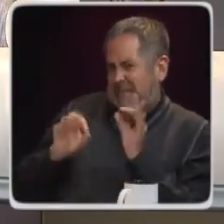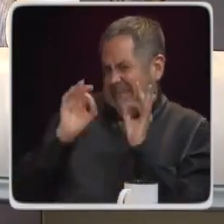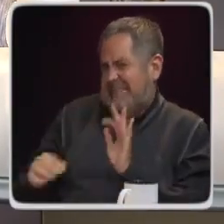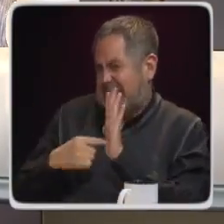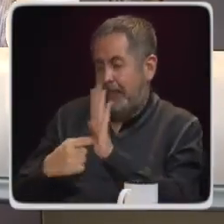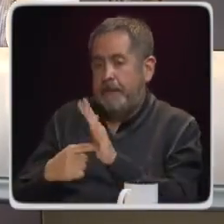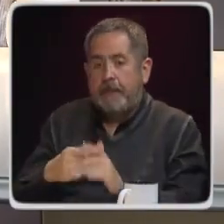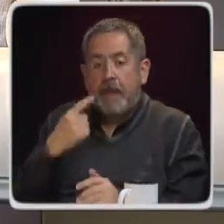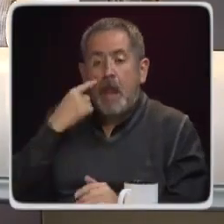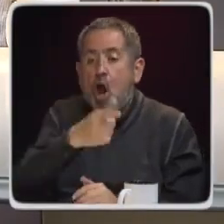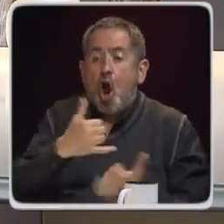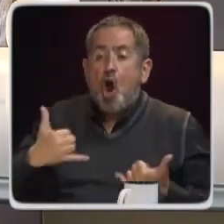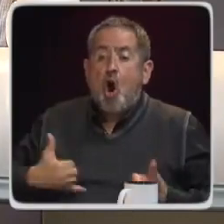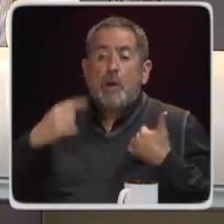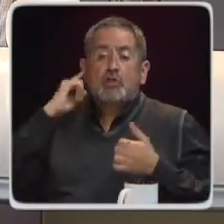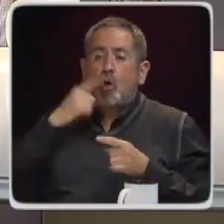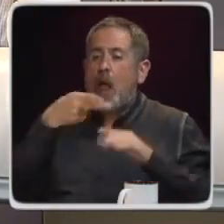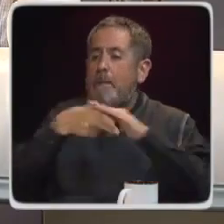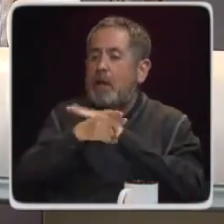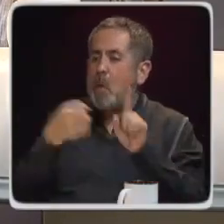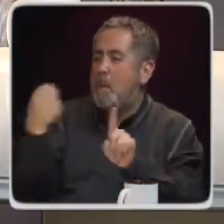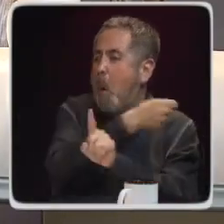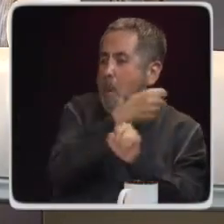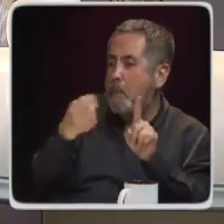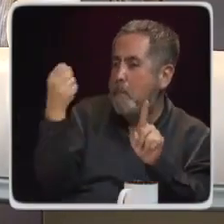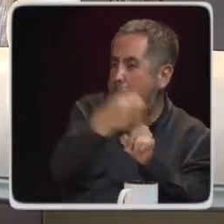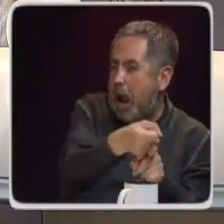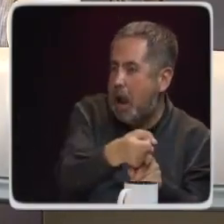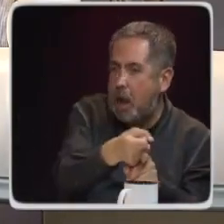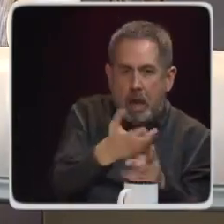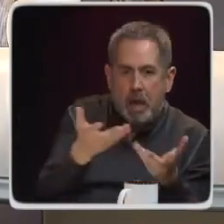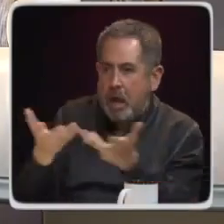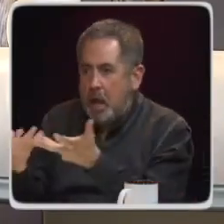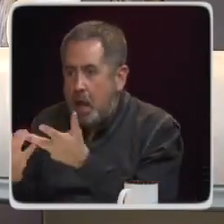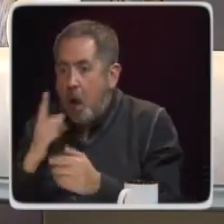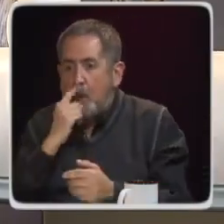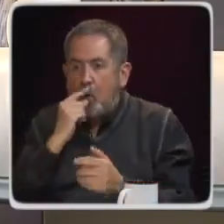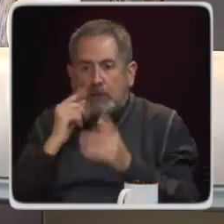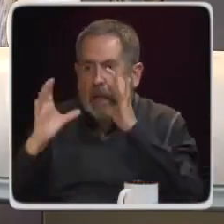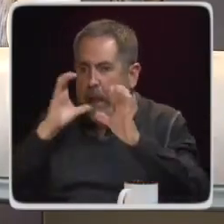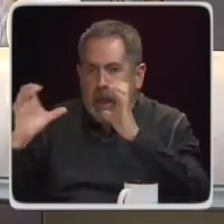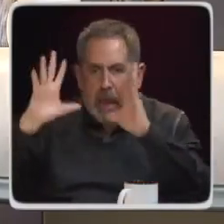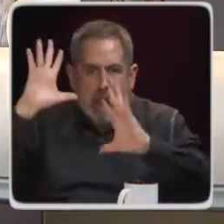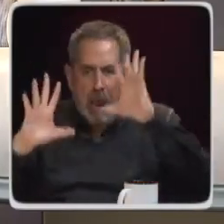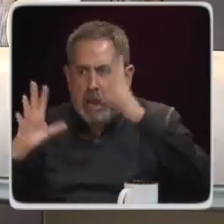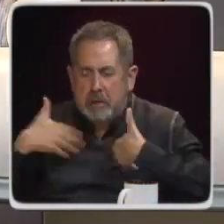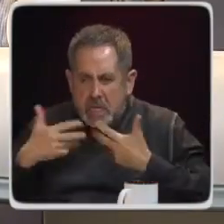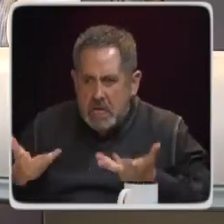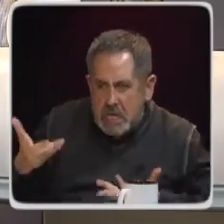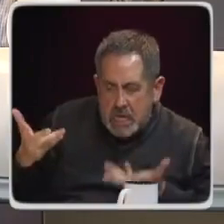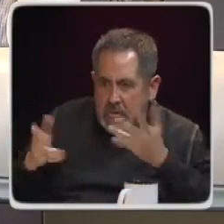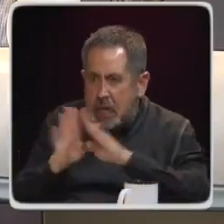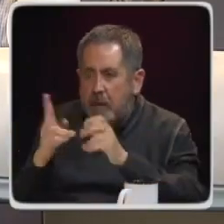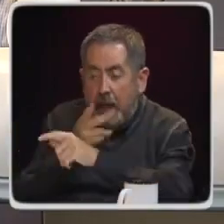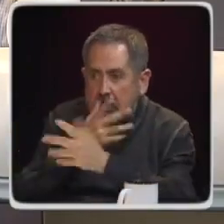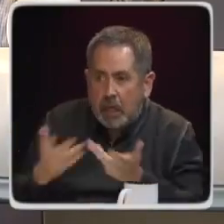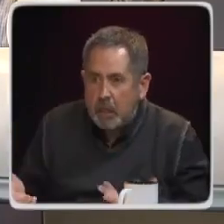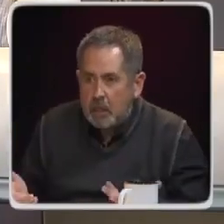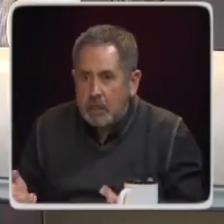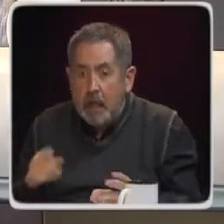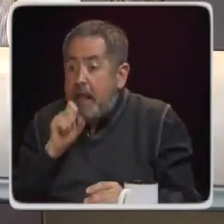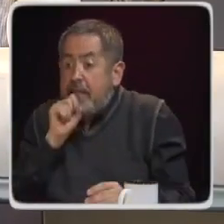de señas mexicana. Eso fue bueno porque ya lo mandé bien preparado con un fondo y expresé lo que quería hacer